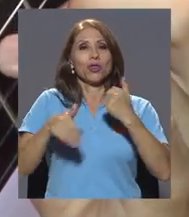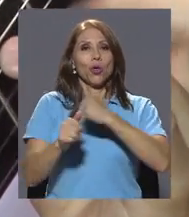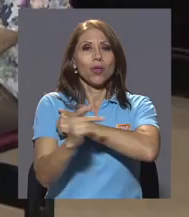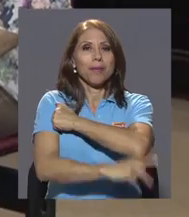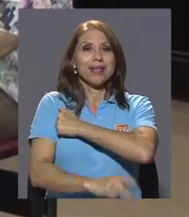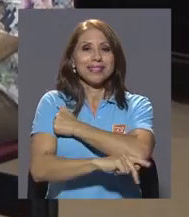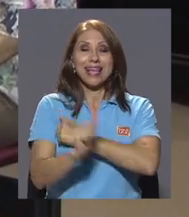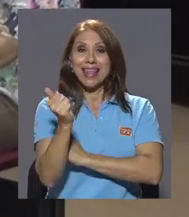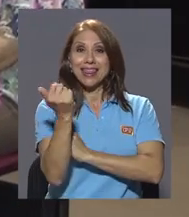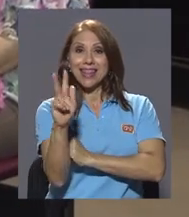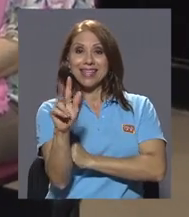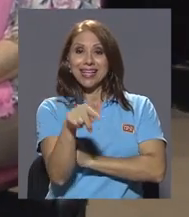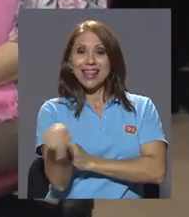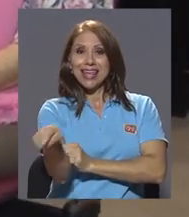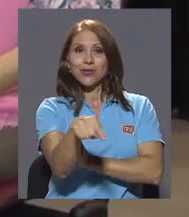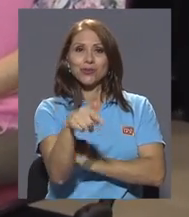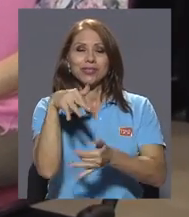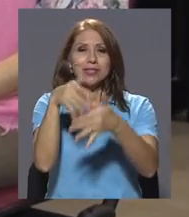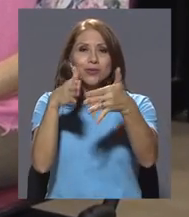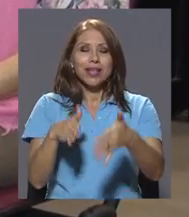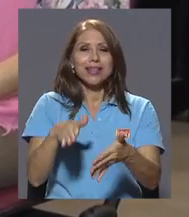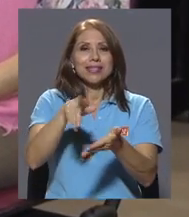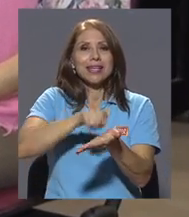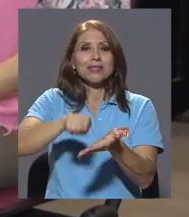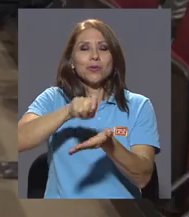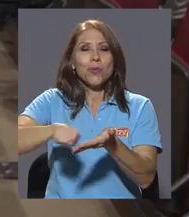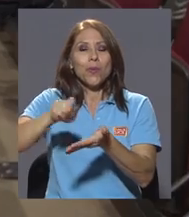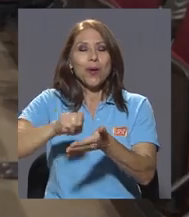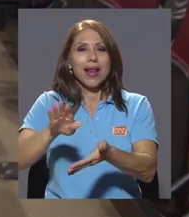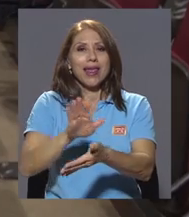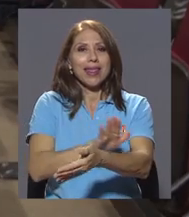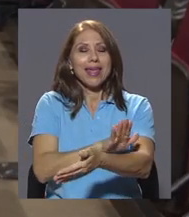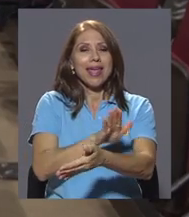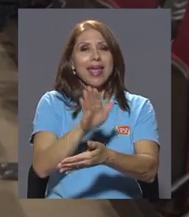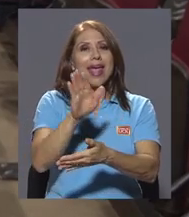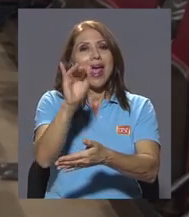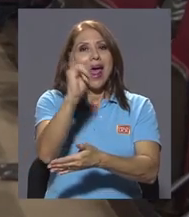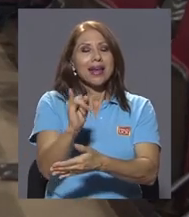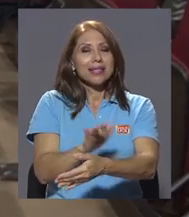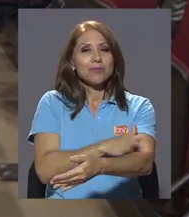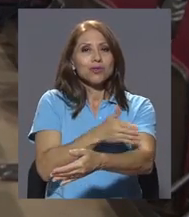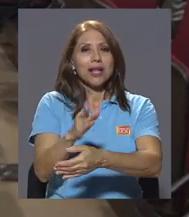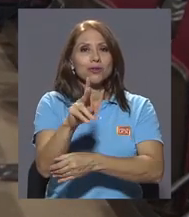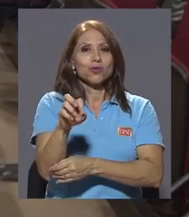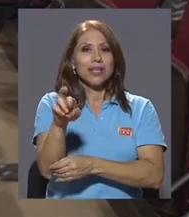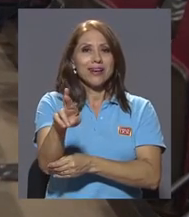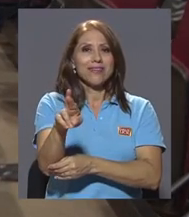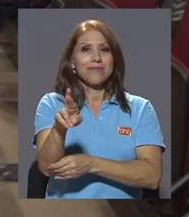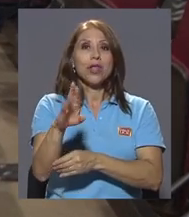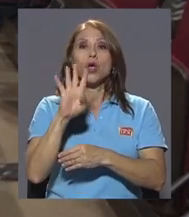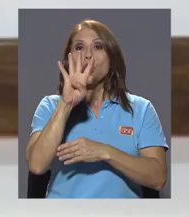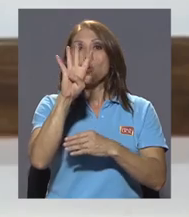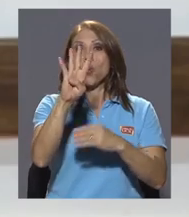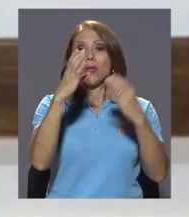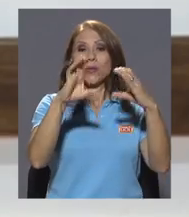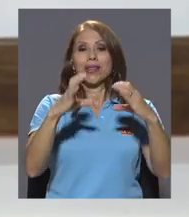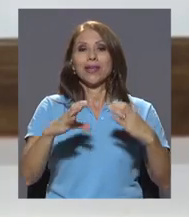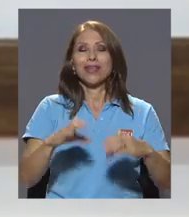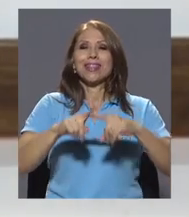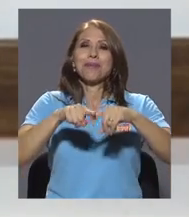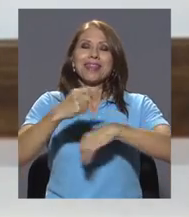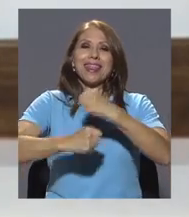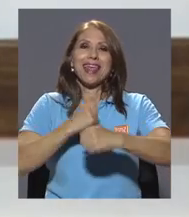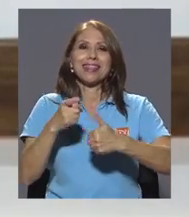eran estudiantes de la Escuela de Artes Musicales de la UCR. Se premian 4 categorías dependiendo de las edades: infantil,